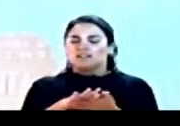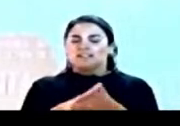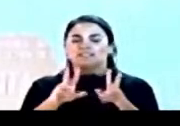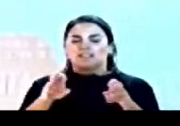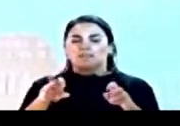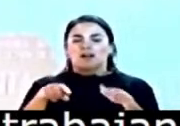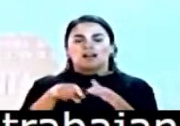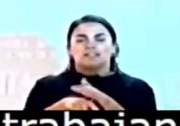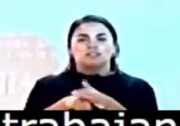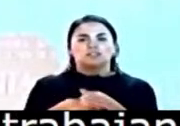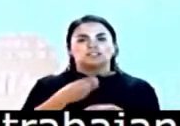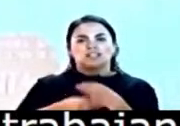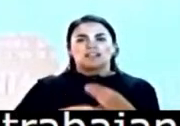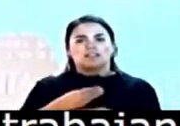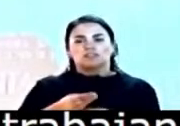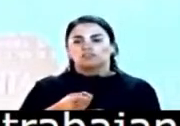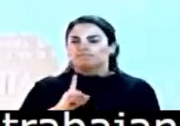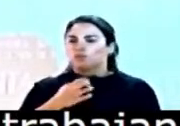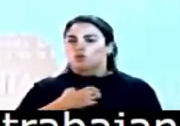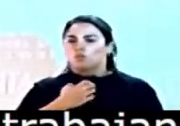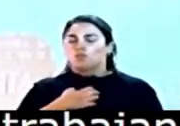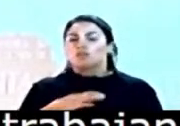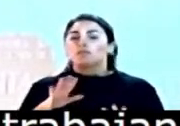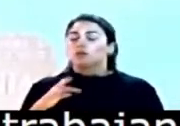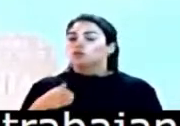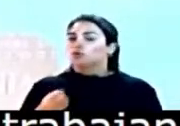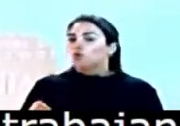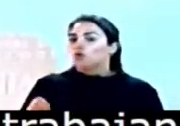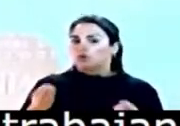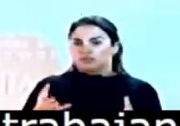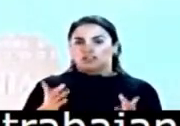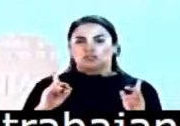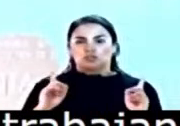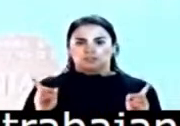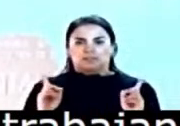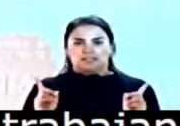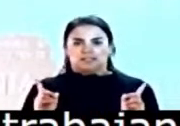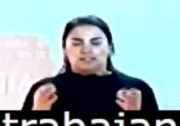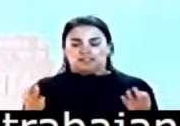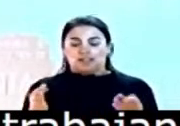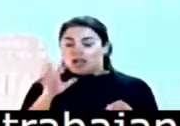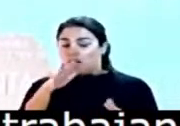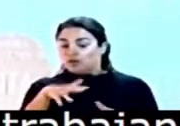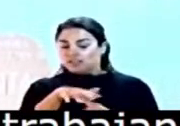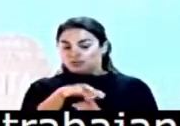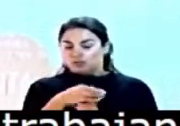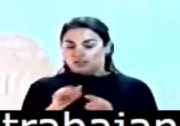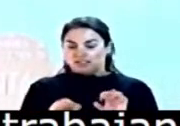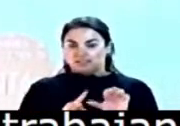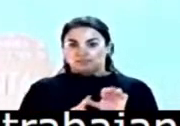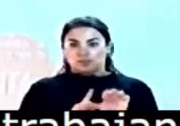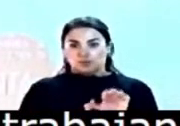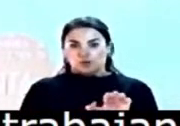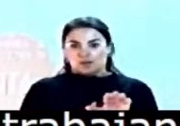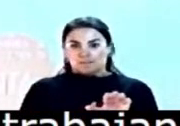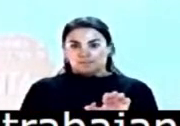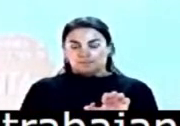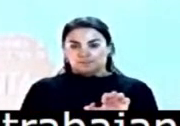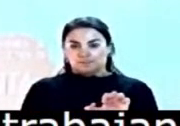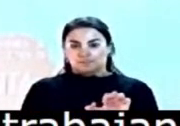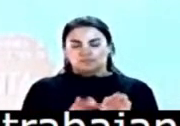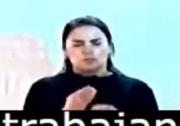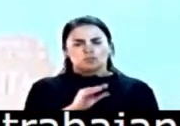haciendo. Nosotros lo único que podemos informarte es de que en este momento en Extremadura hay una cartera